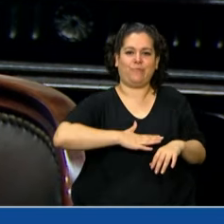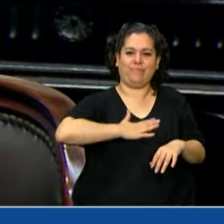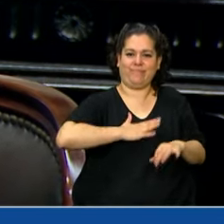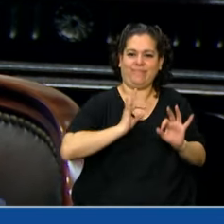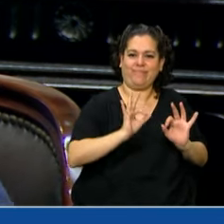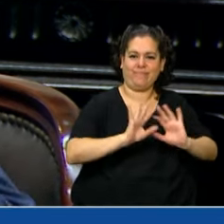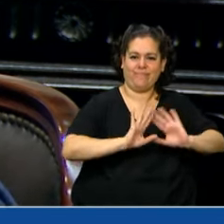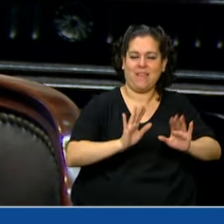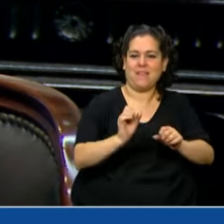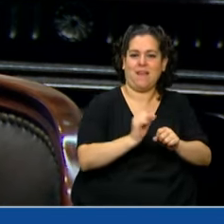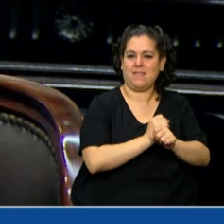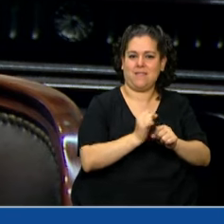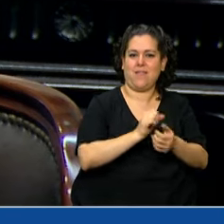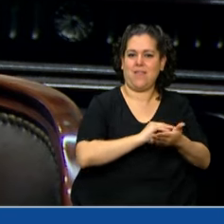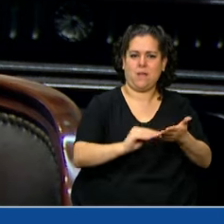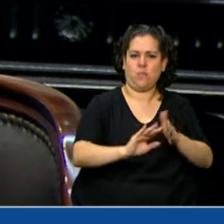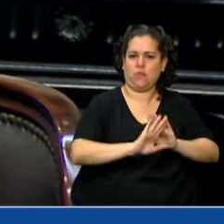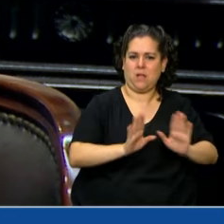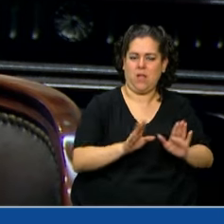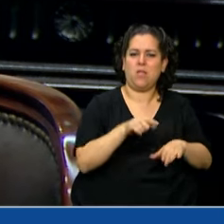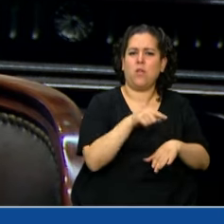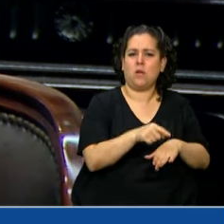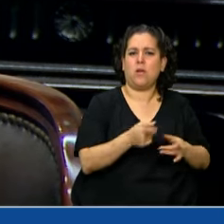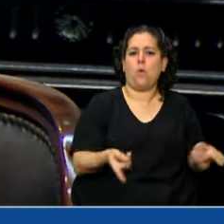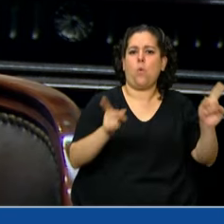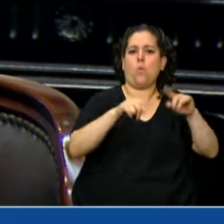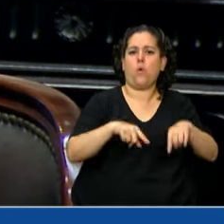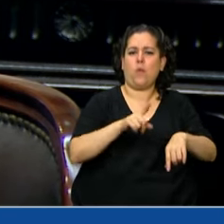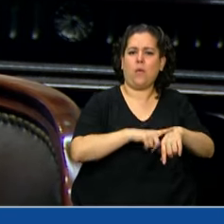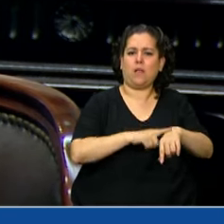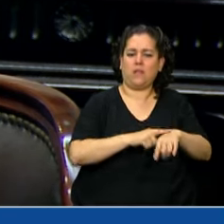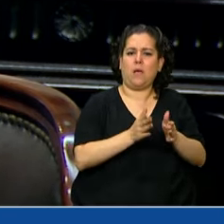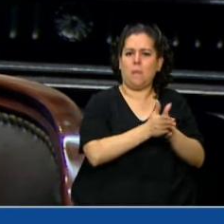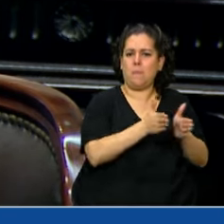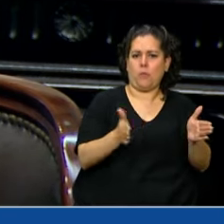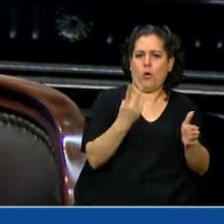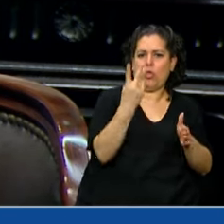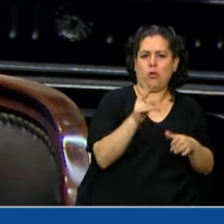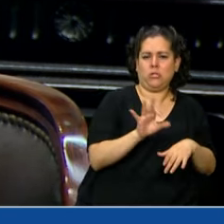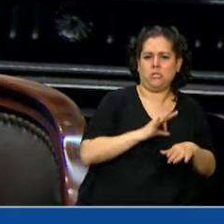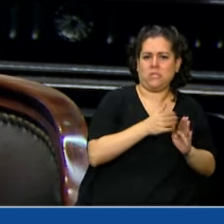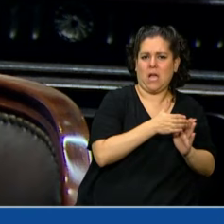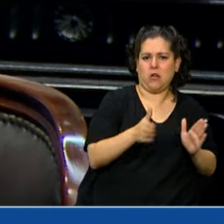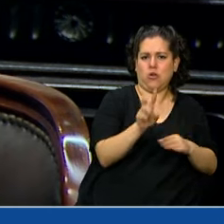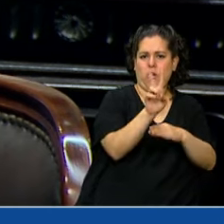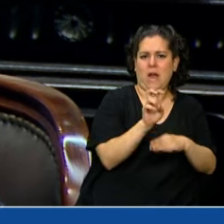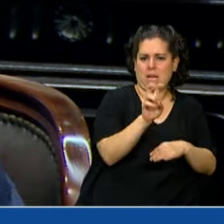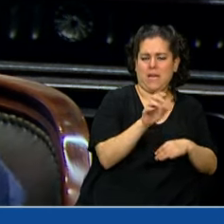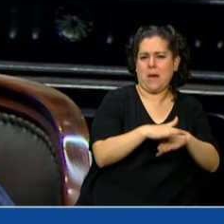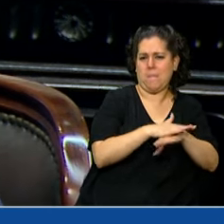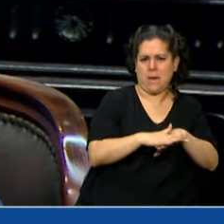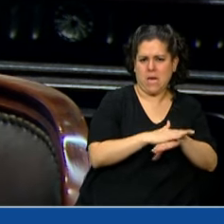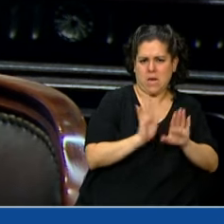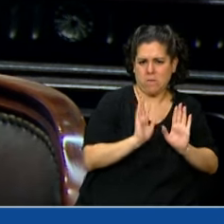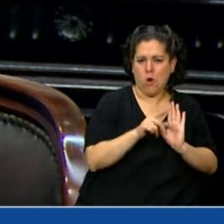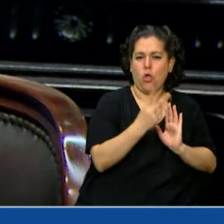media sanción que consistió en volver al plazo originario de 2 años al plazo mínimo de dos años